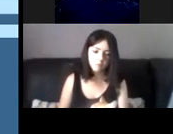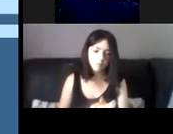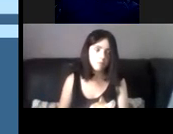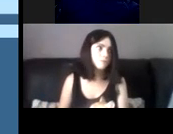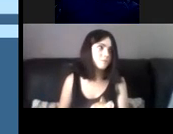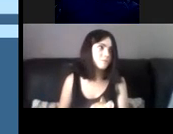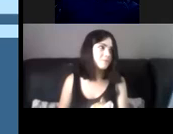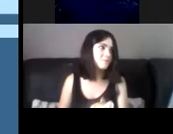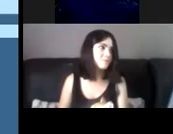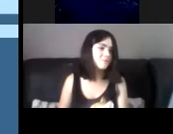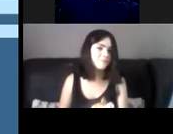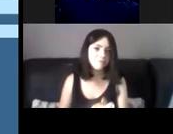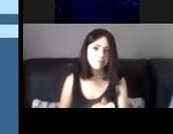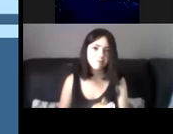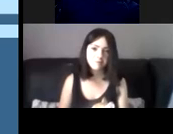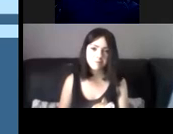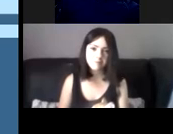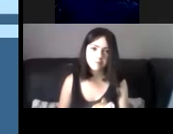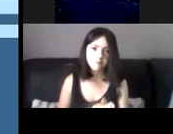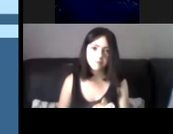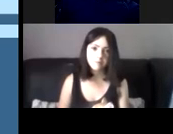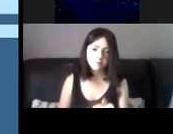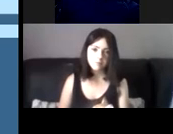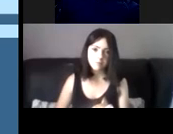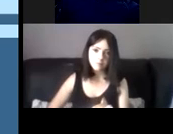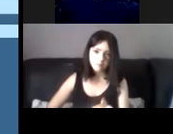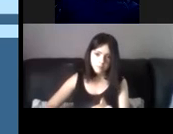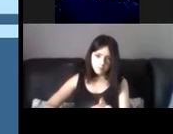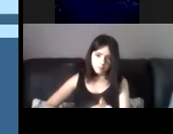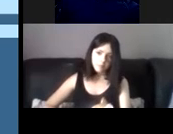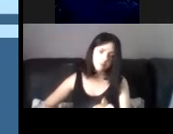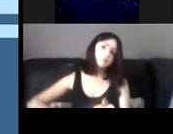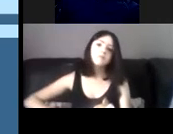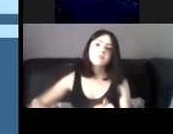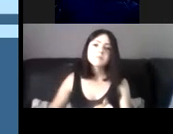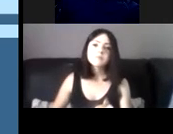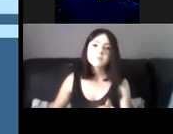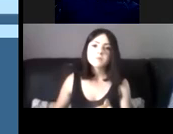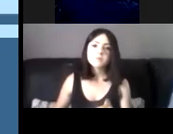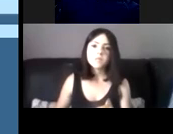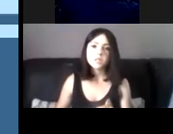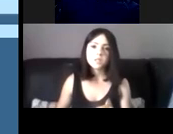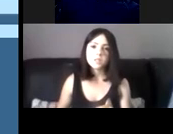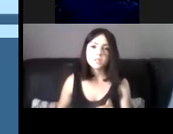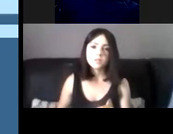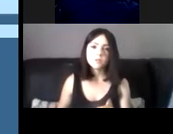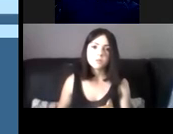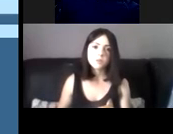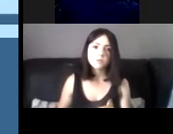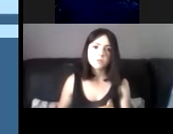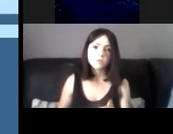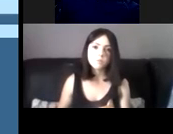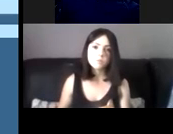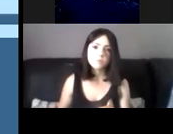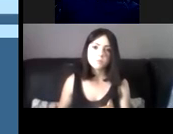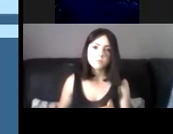la pauta de evaluación ¿ya? así que dudas o consultas de BookTuber no es tan difícil hacer un BookTuber